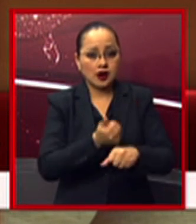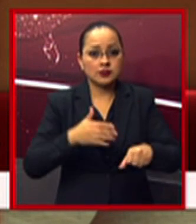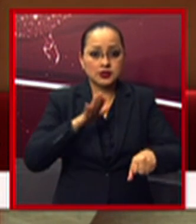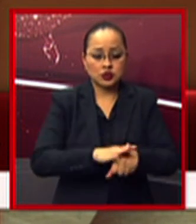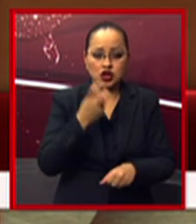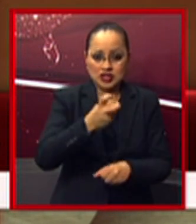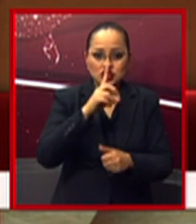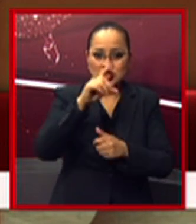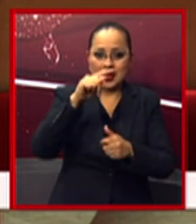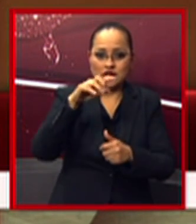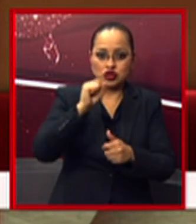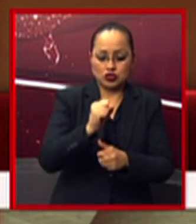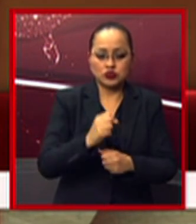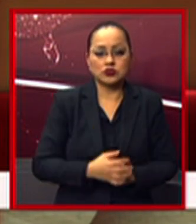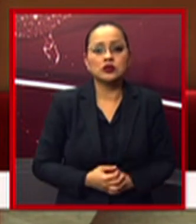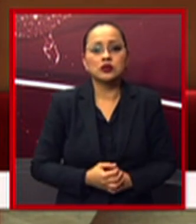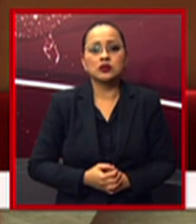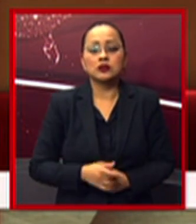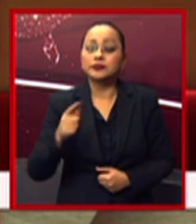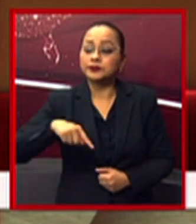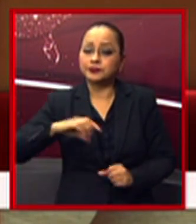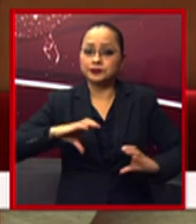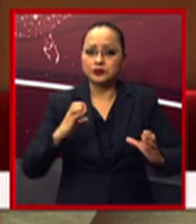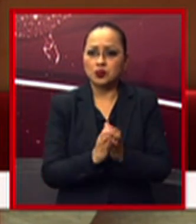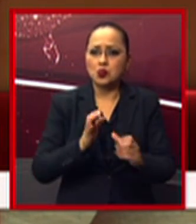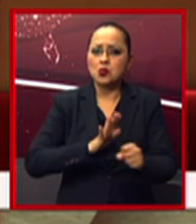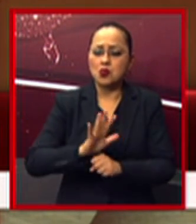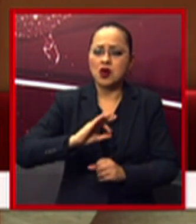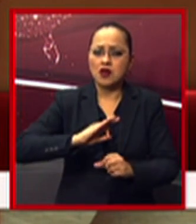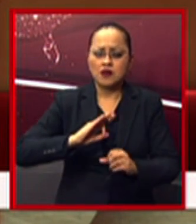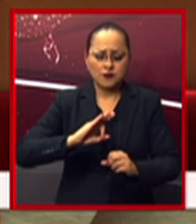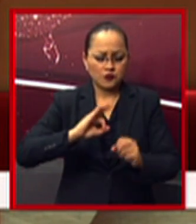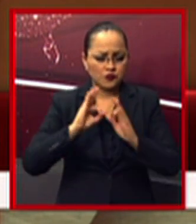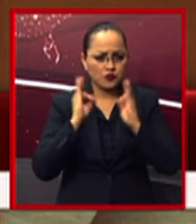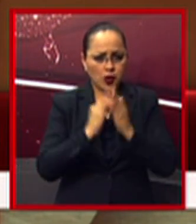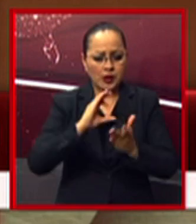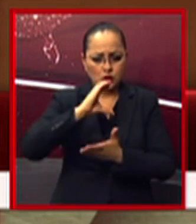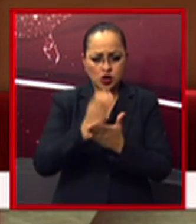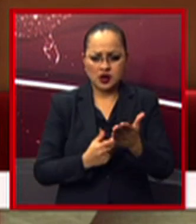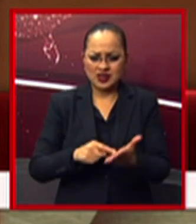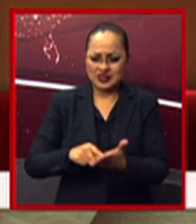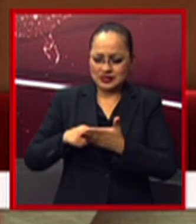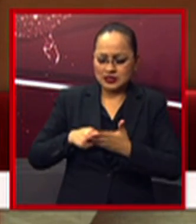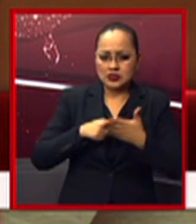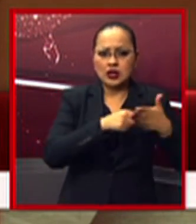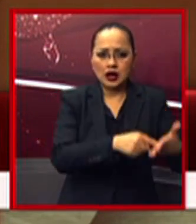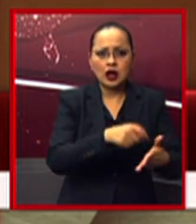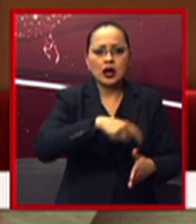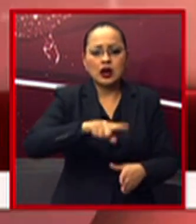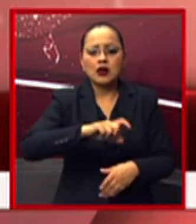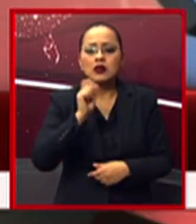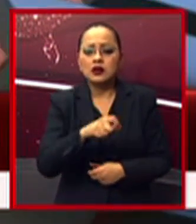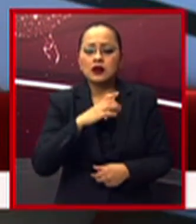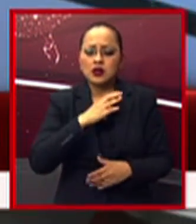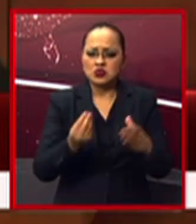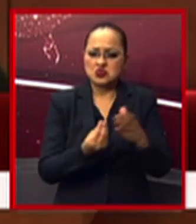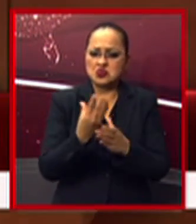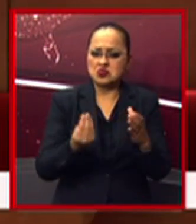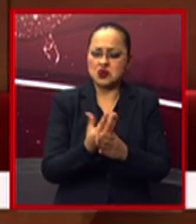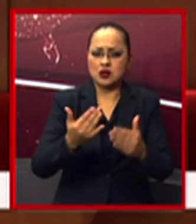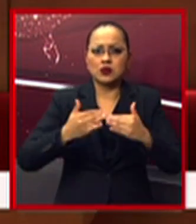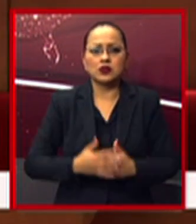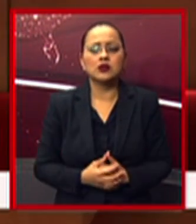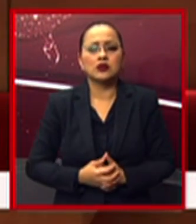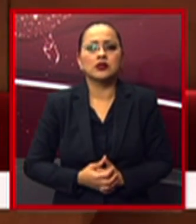estos. El esquema de contratación y de subcontratación es un esquema claramente neoliberal.